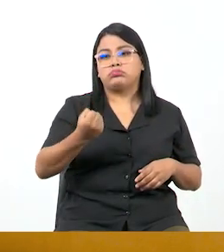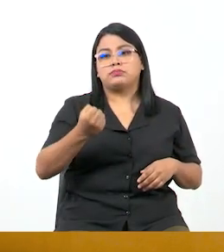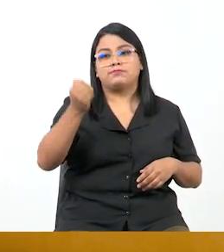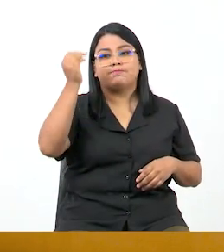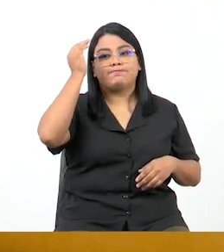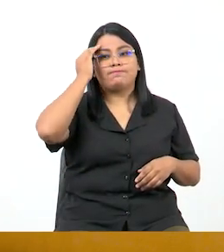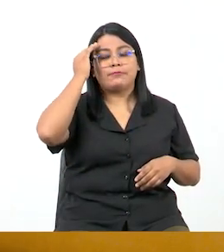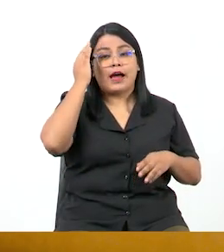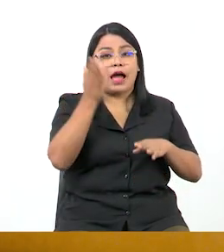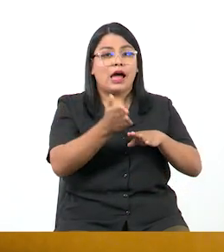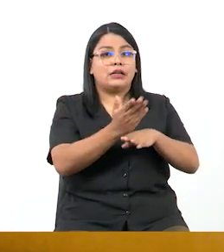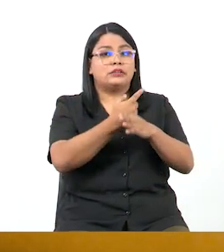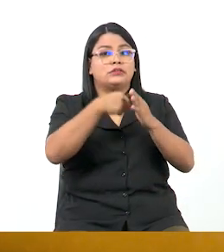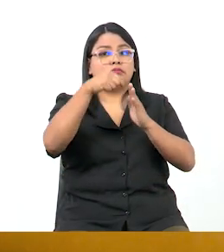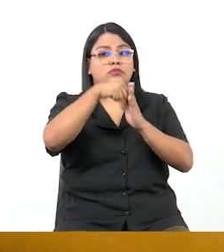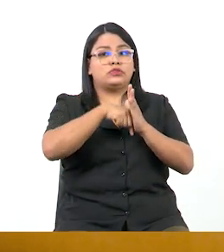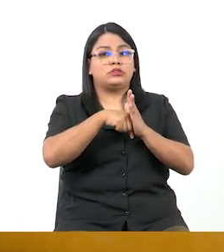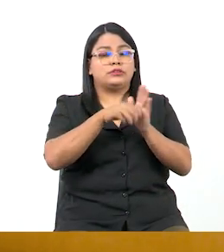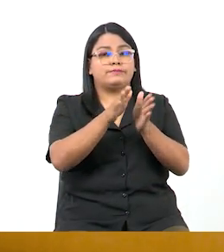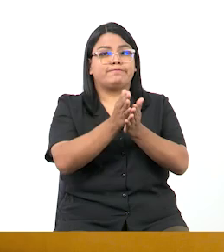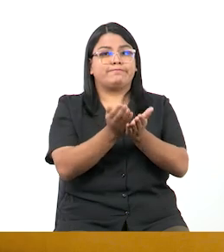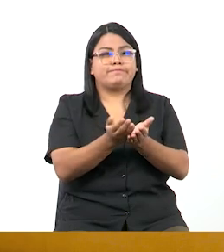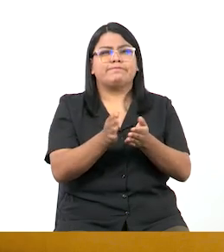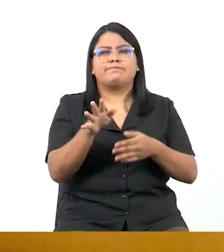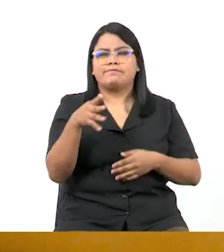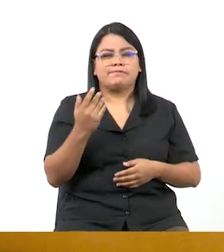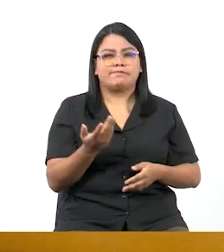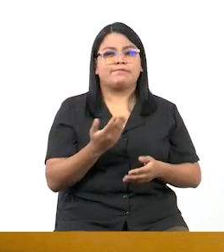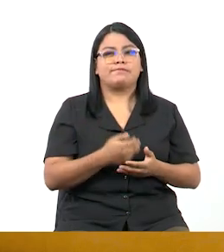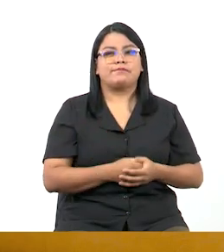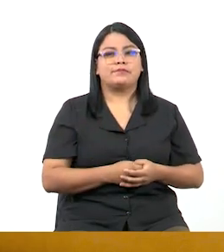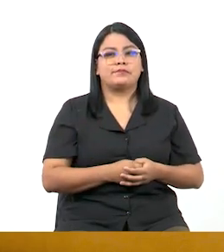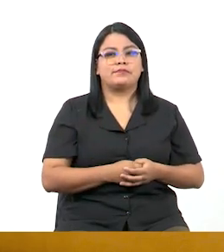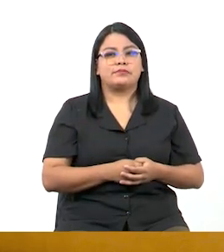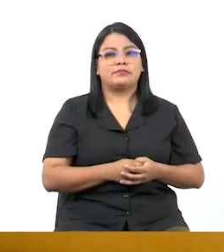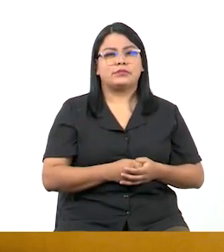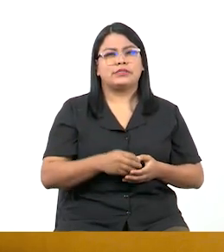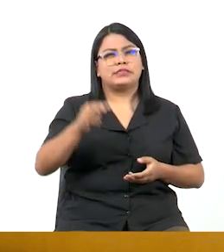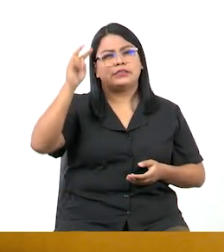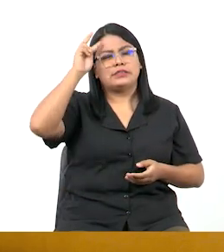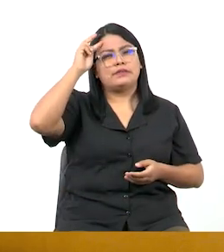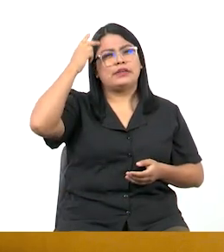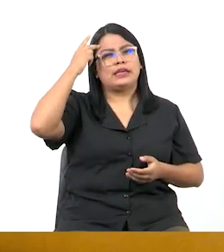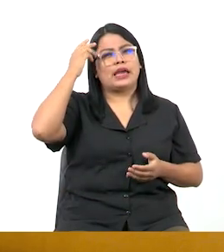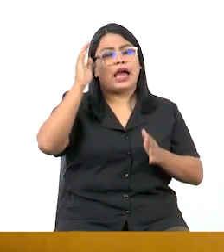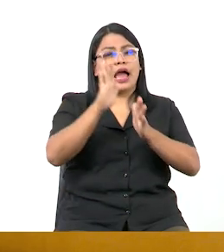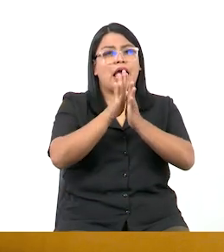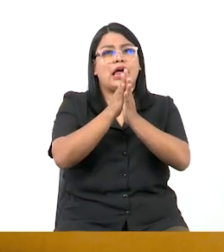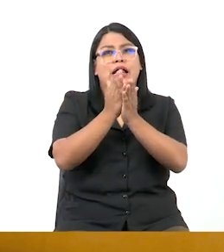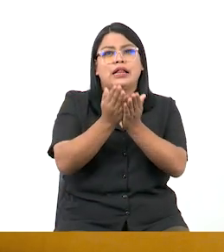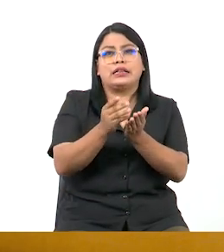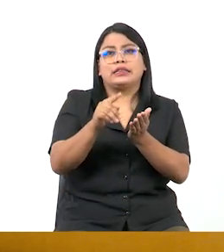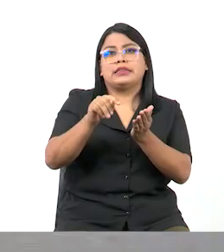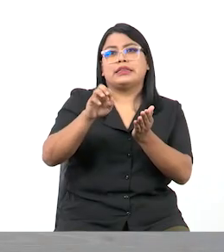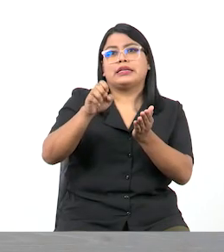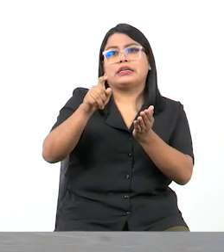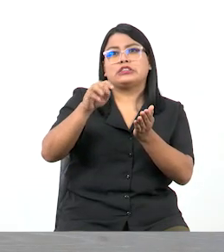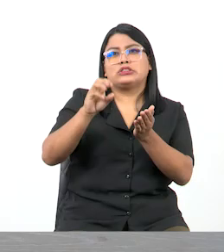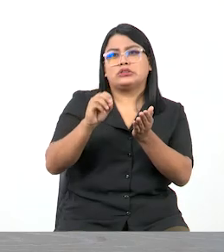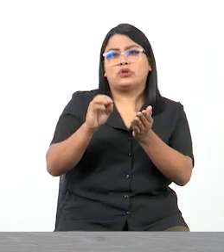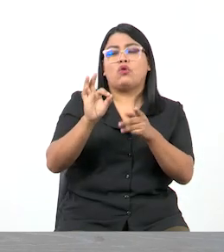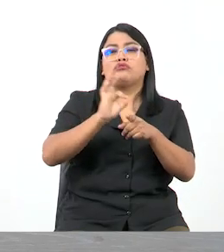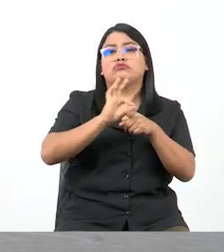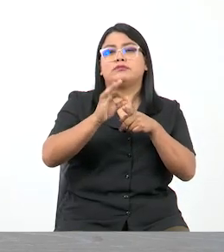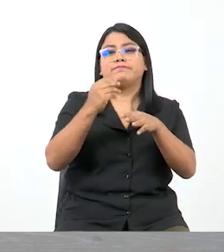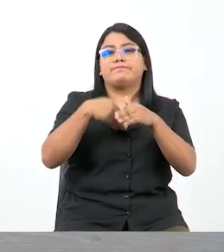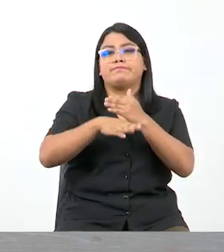debemos de conocer antes de que profundicemos en los libros de texto es ¿qué es un libro de texto y cuál es su función